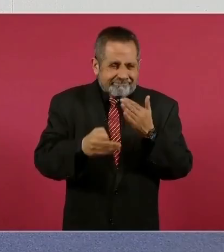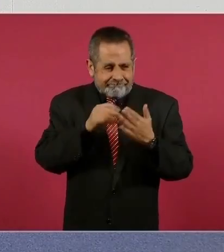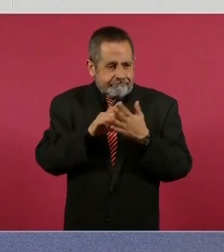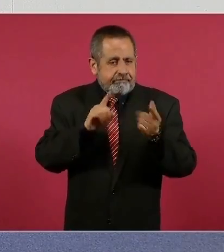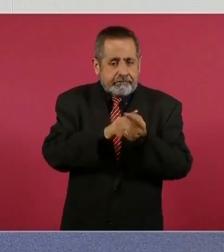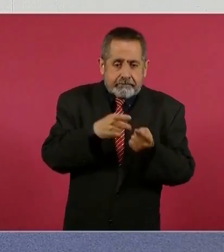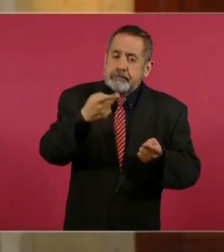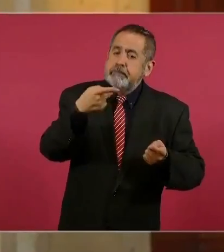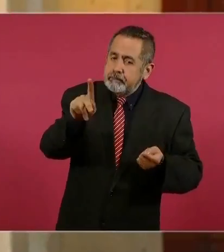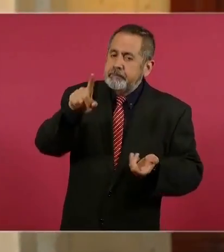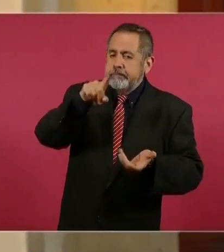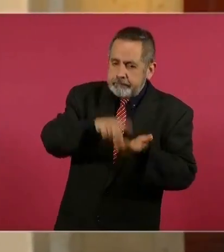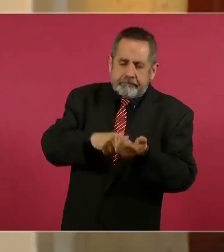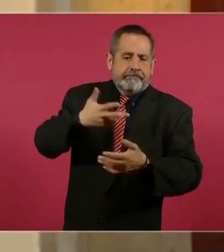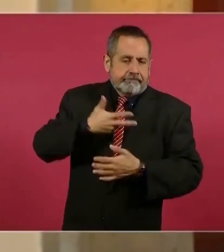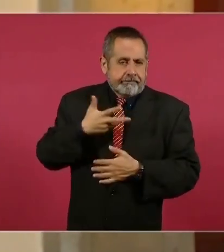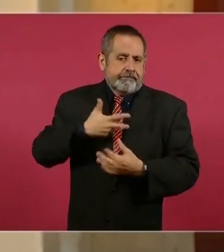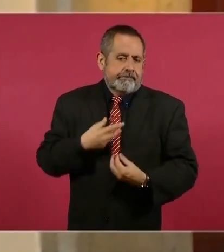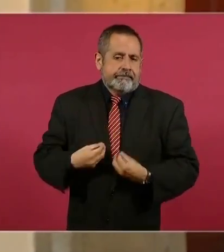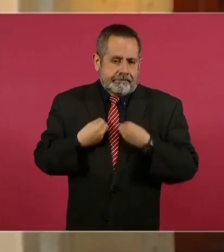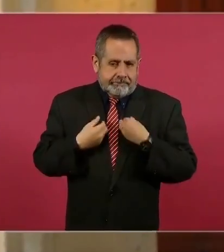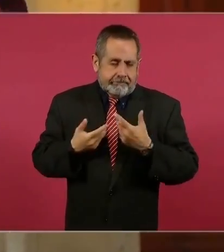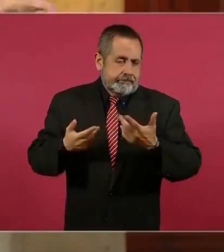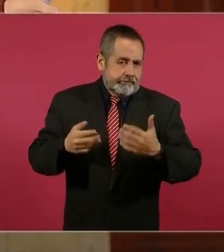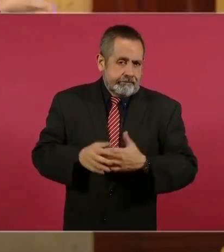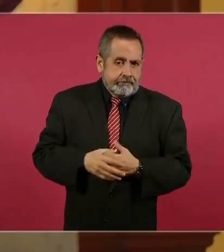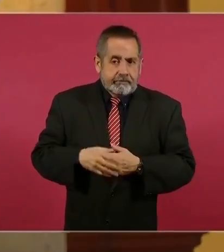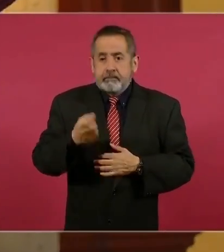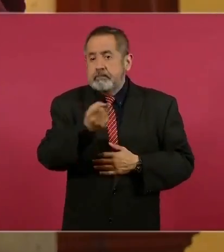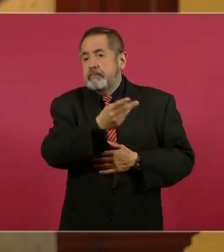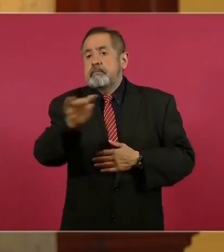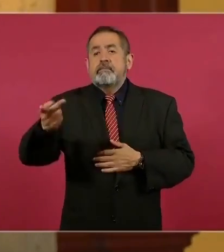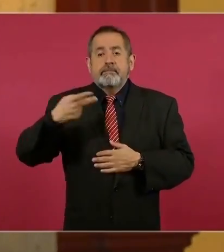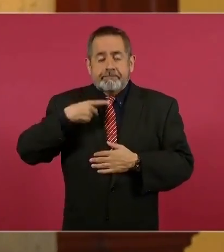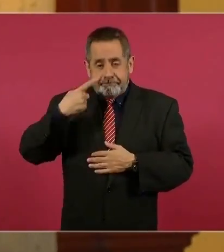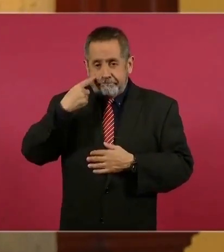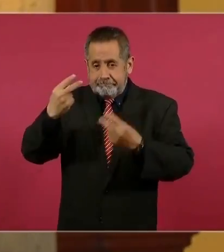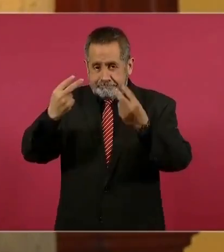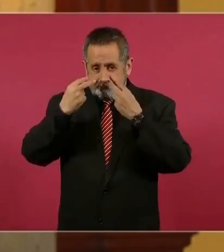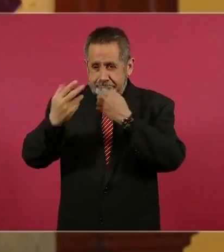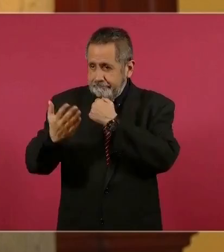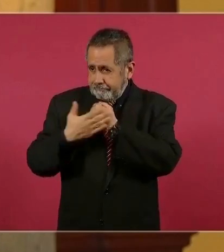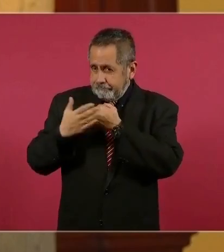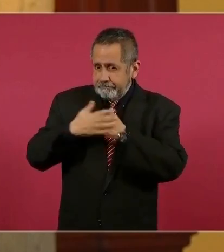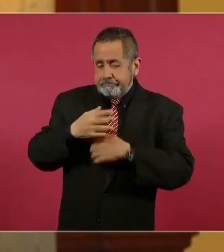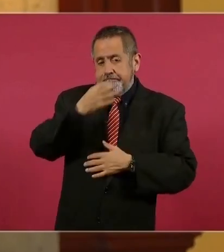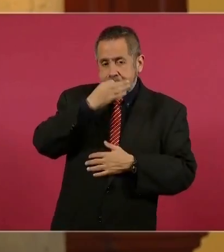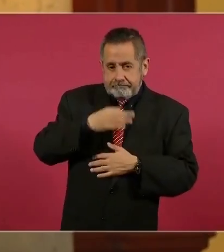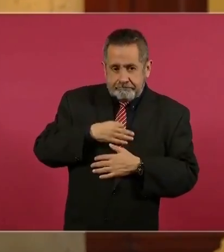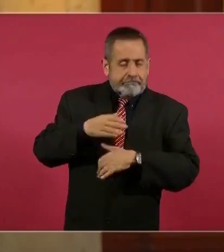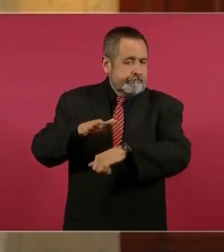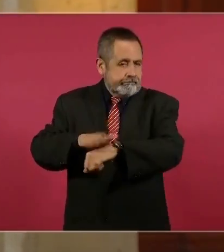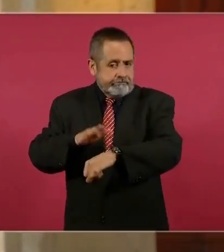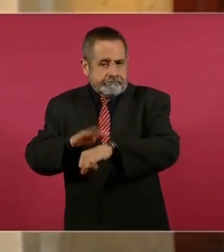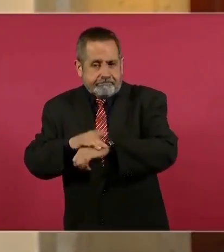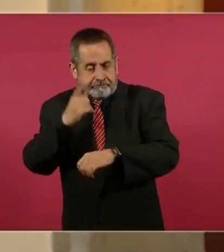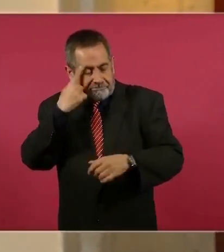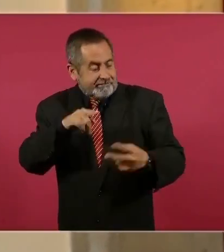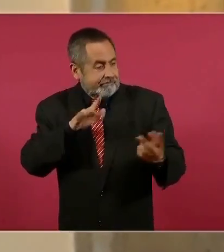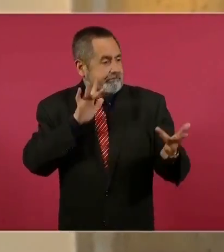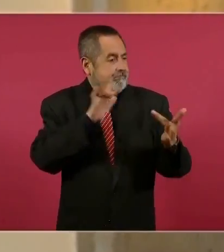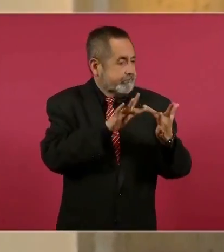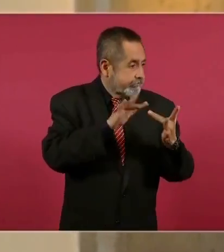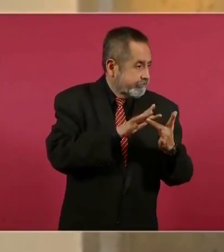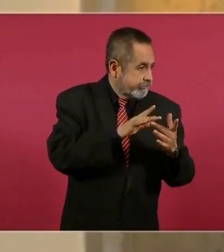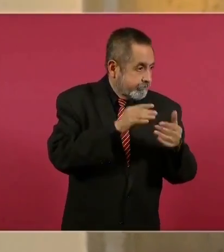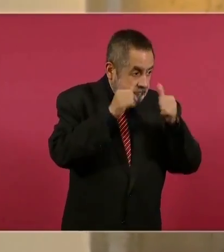Entonces, también aprovechar si las personas nos escuchan o algún familiar, pues para poder contar y